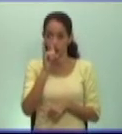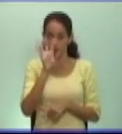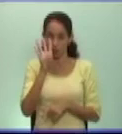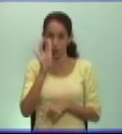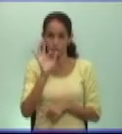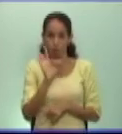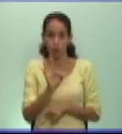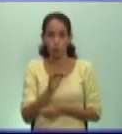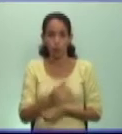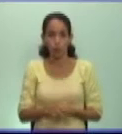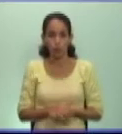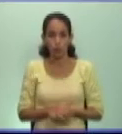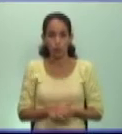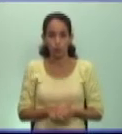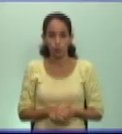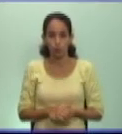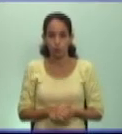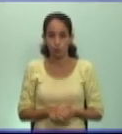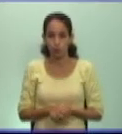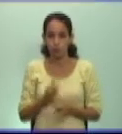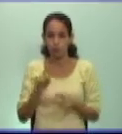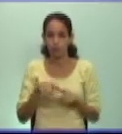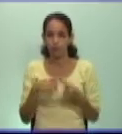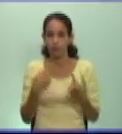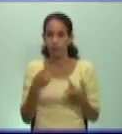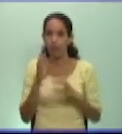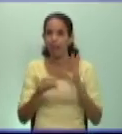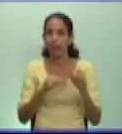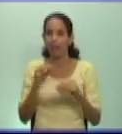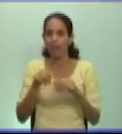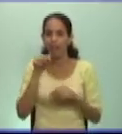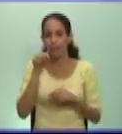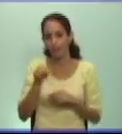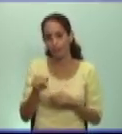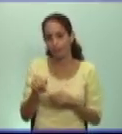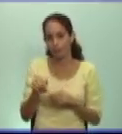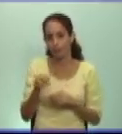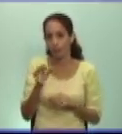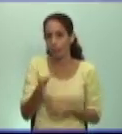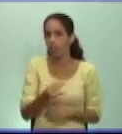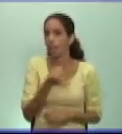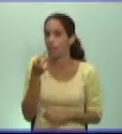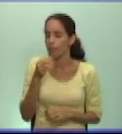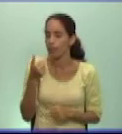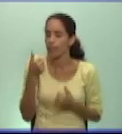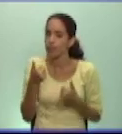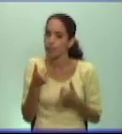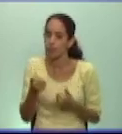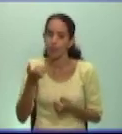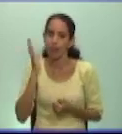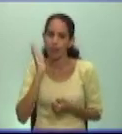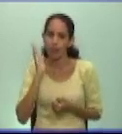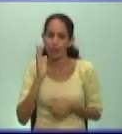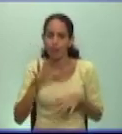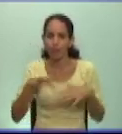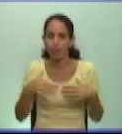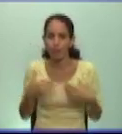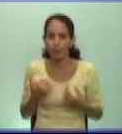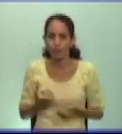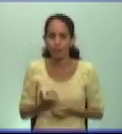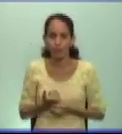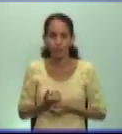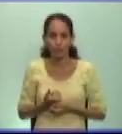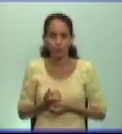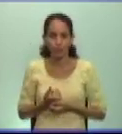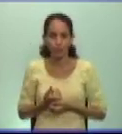muy bien. Sobre todo cuando hablamos en este periodo, nos detuvimos en estas conferencias y la Alianza para el Progreso